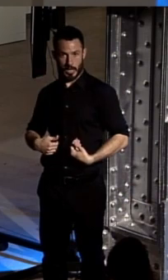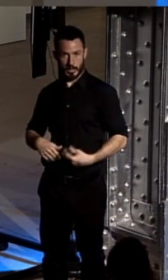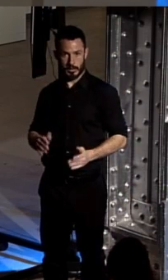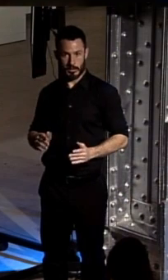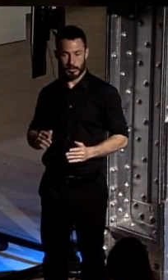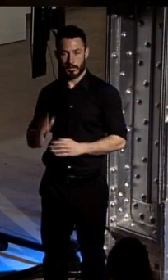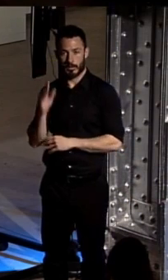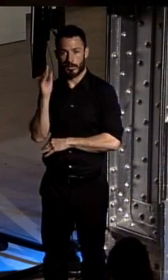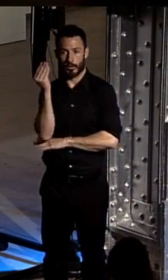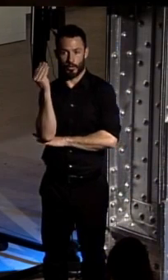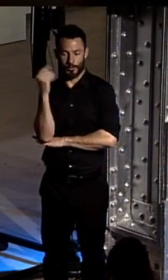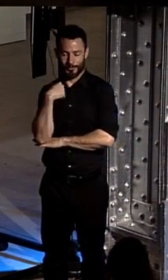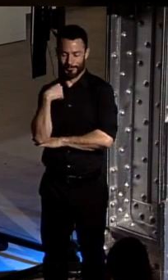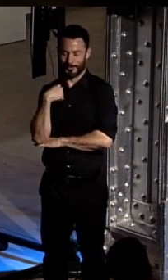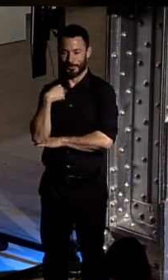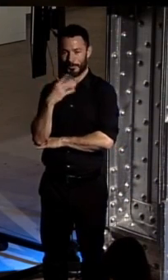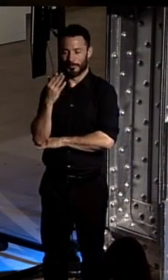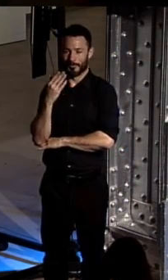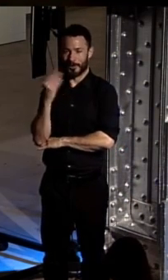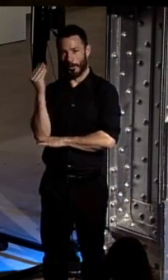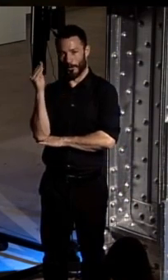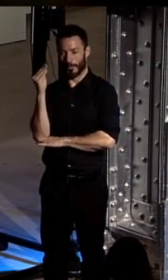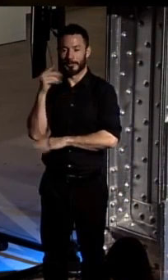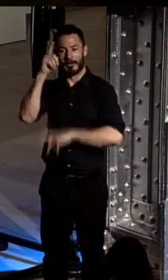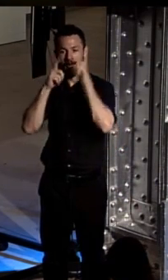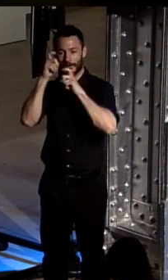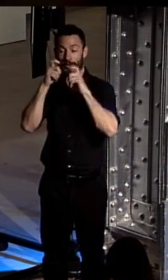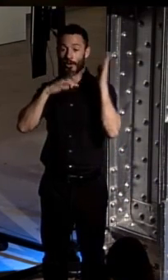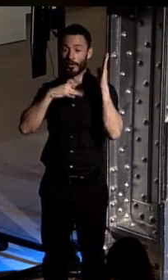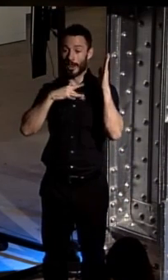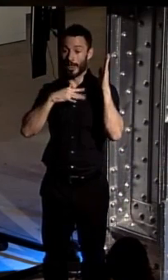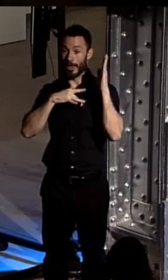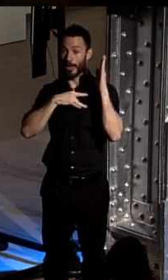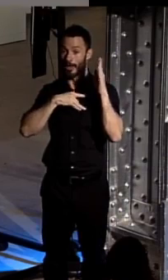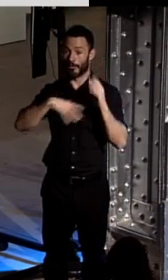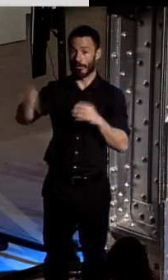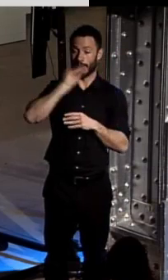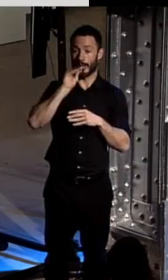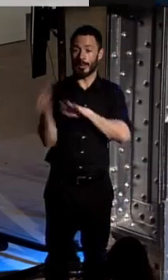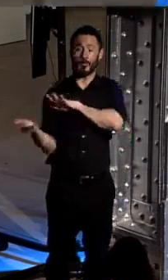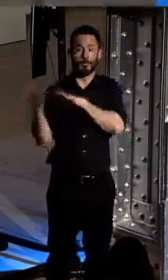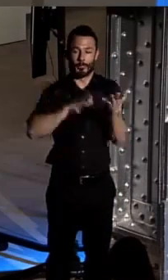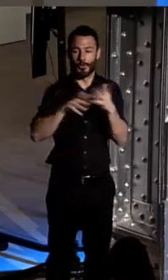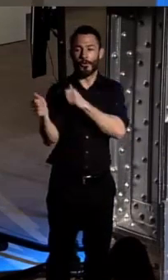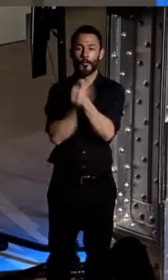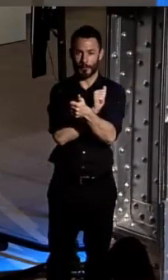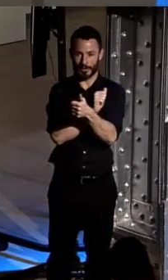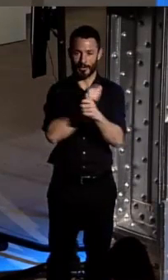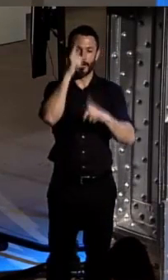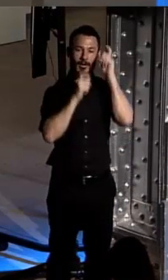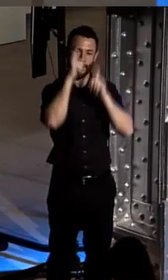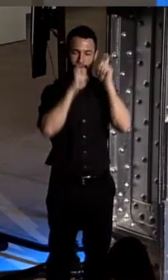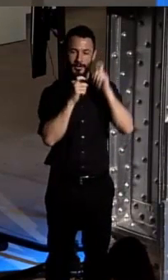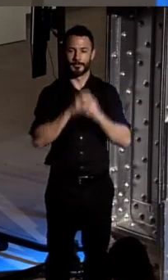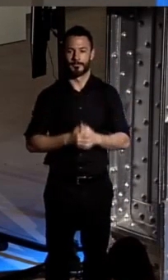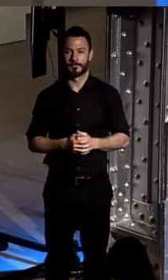versión más joven de mí, porque el ordenador lo reconoce automáticamente. Un